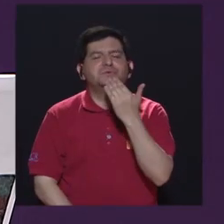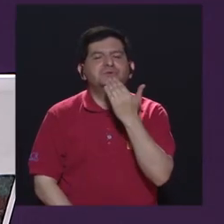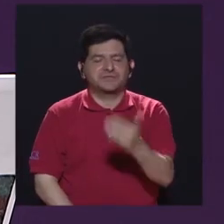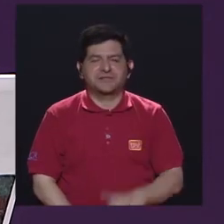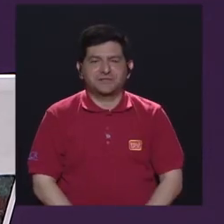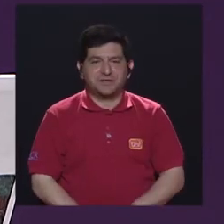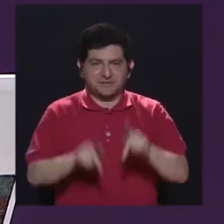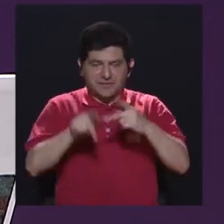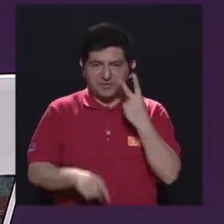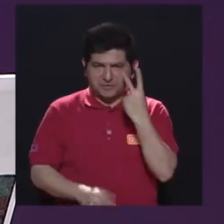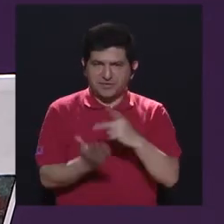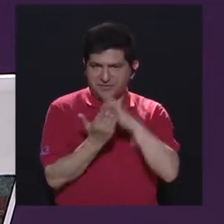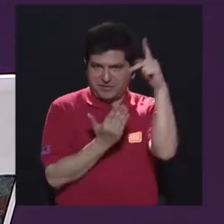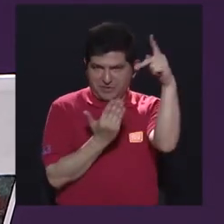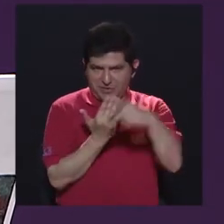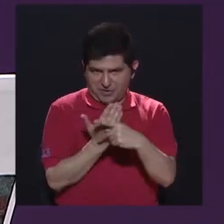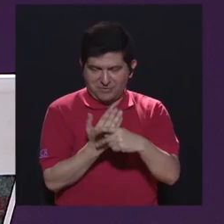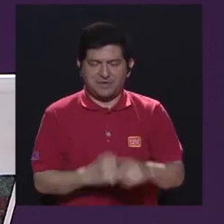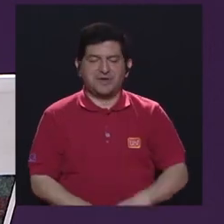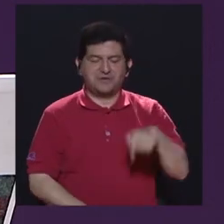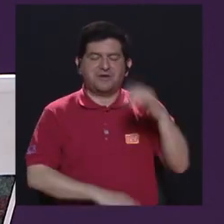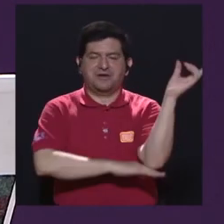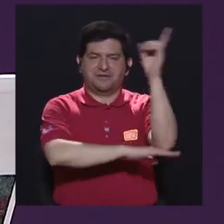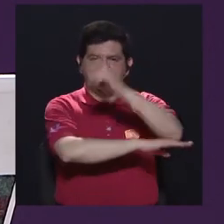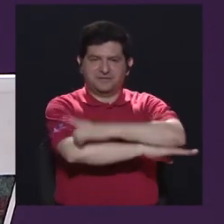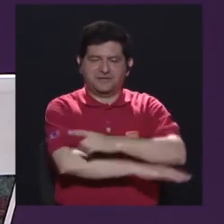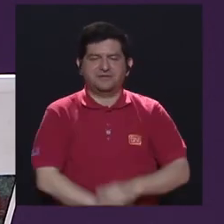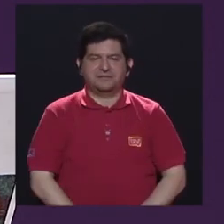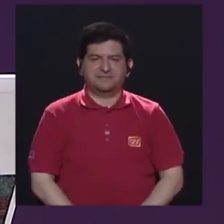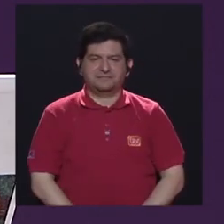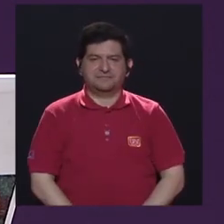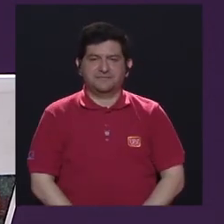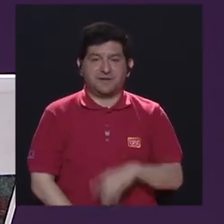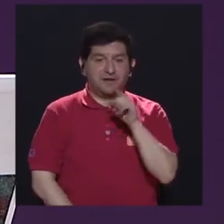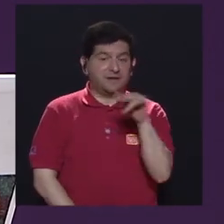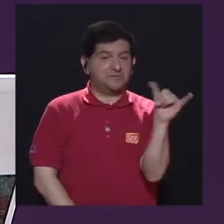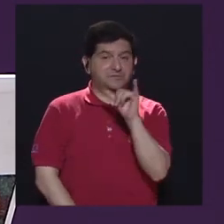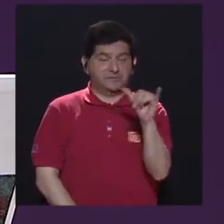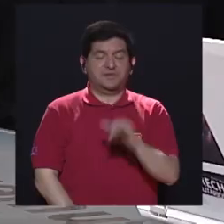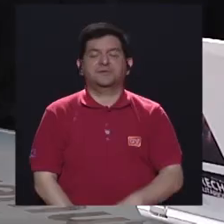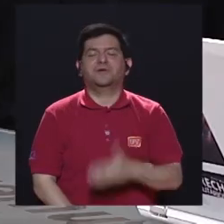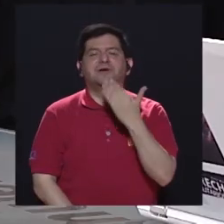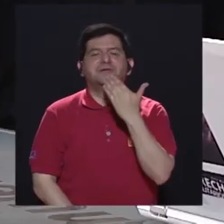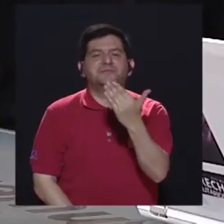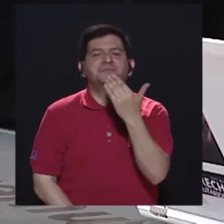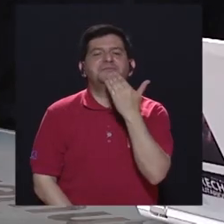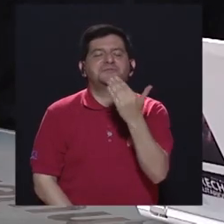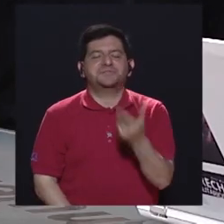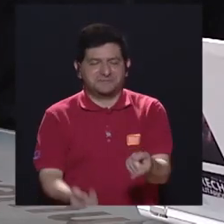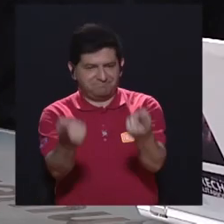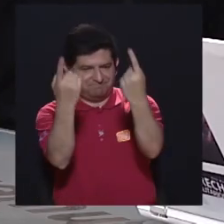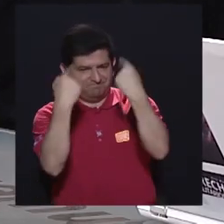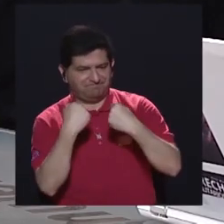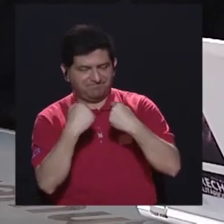al público que nos acompañó y que nos vio el día de hoy, que siguió el programa, y a ustedes de verdad muchísimas gracias